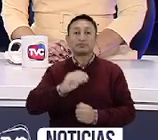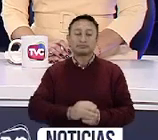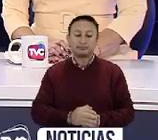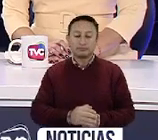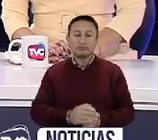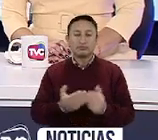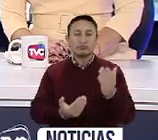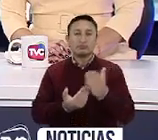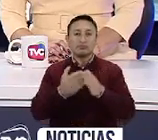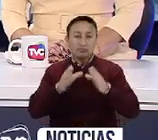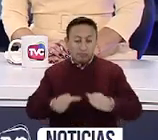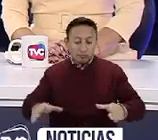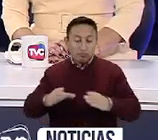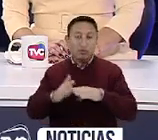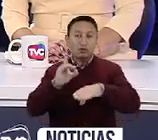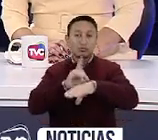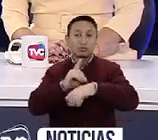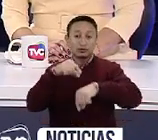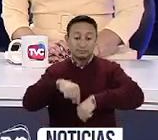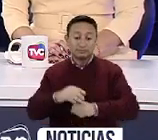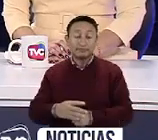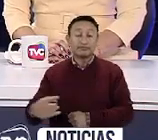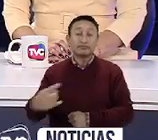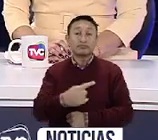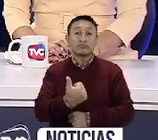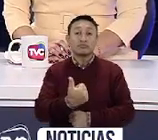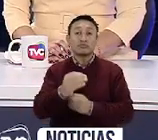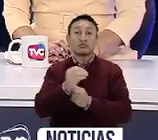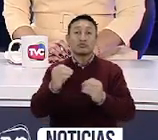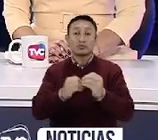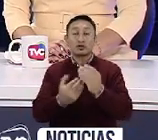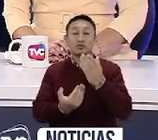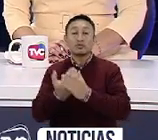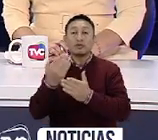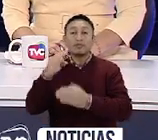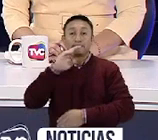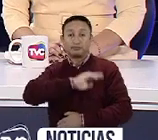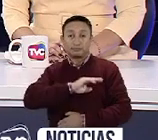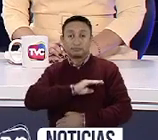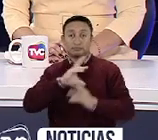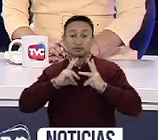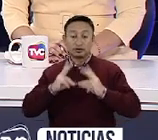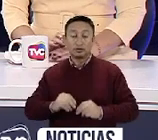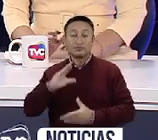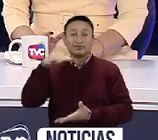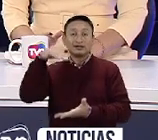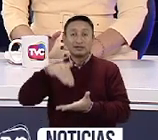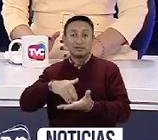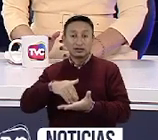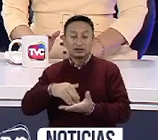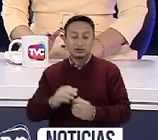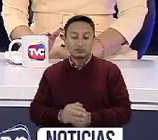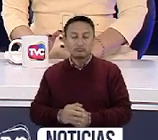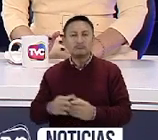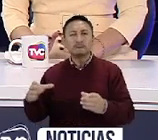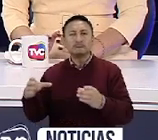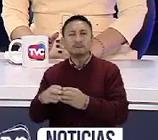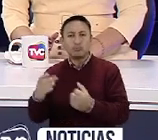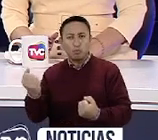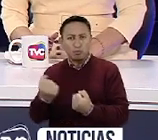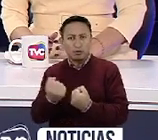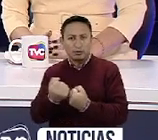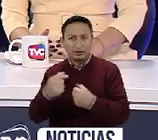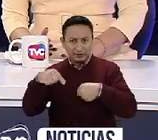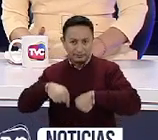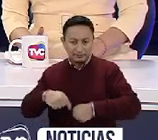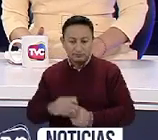Con nuevas áreas médicas, se entregaron unas instalaciones de la Unidad Metropolitana de Salud Centro. Entre las áreas fortalecidas se